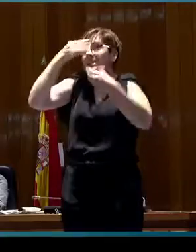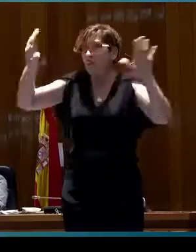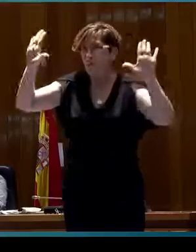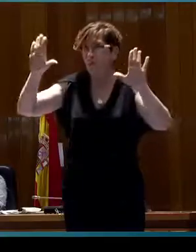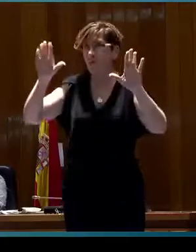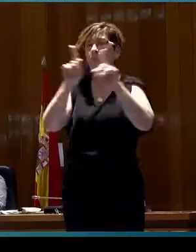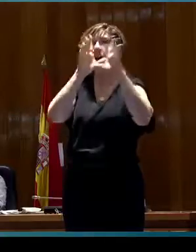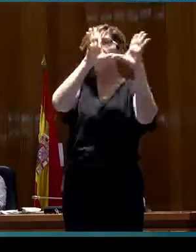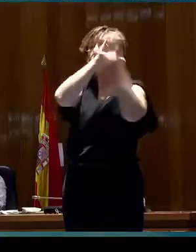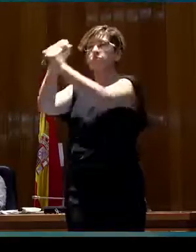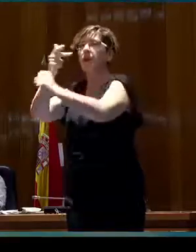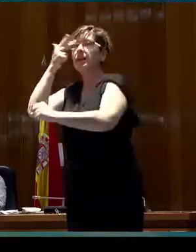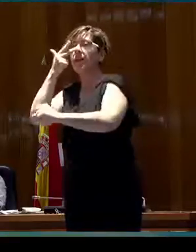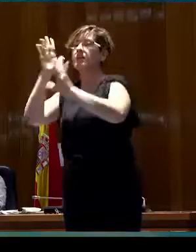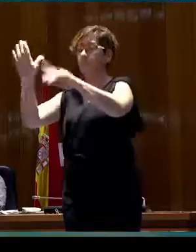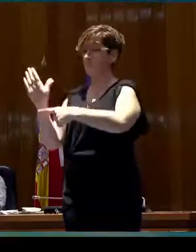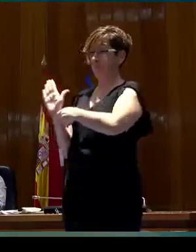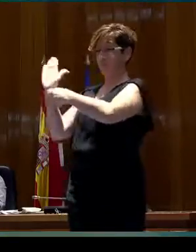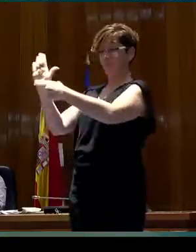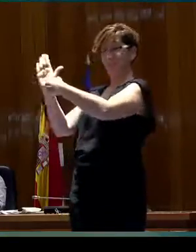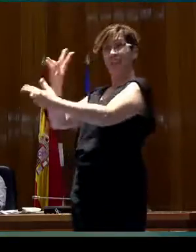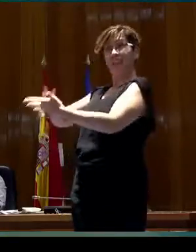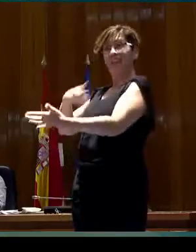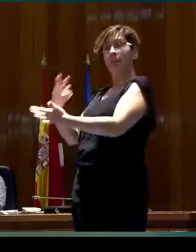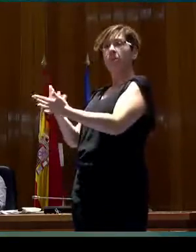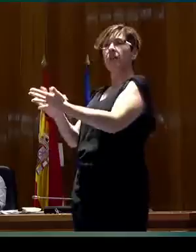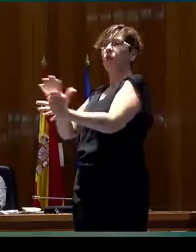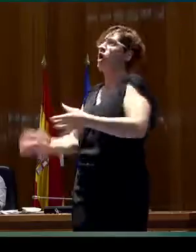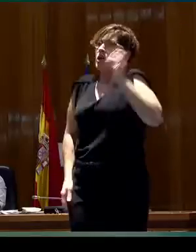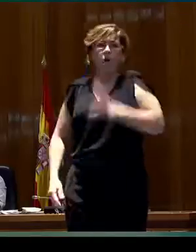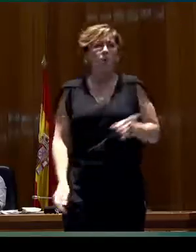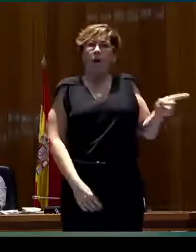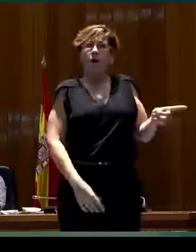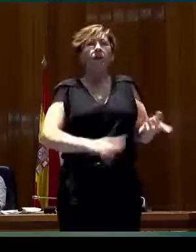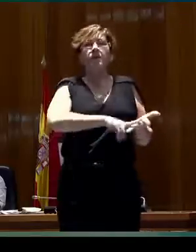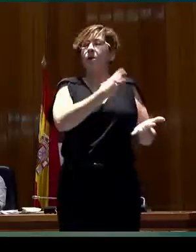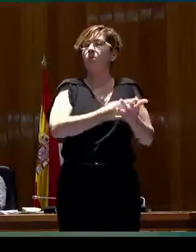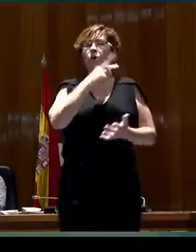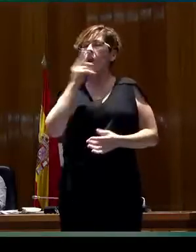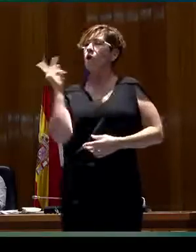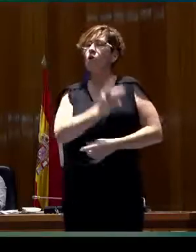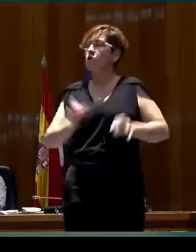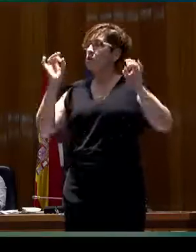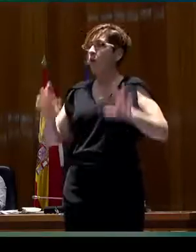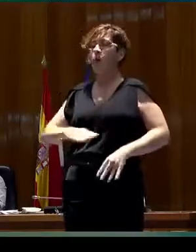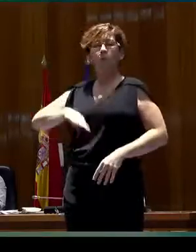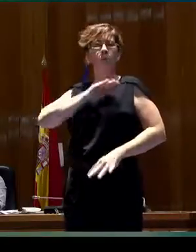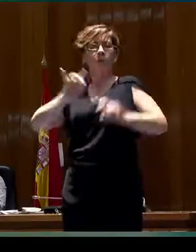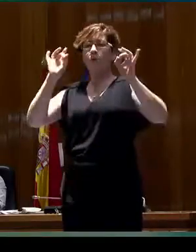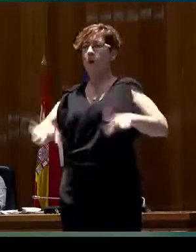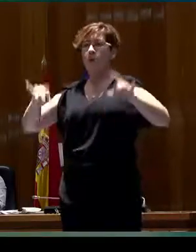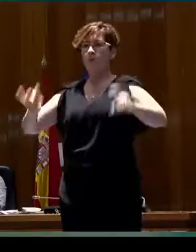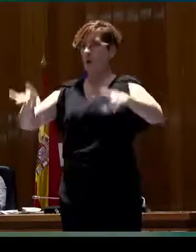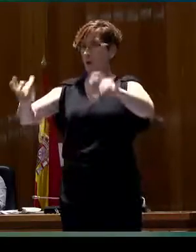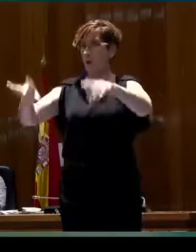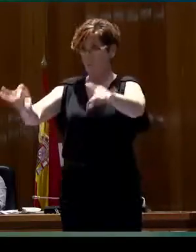a mostrar, bueno, el intérprete de lenguas de signos es igual al intérprete de lenguas orales y desarrolla las mismas competencias. De